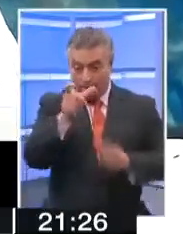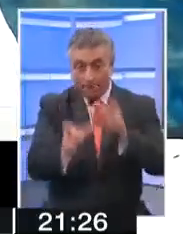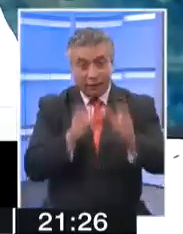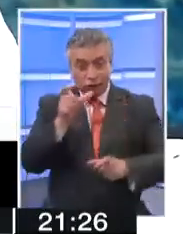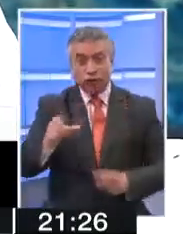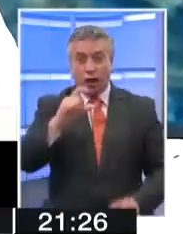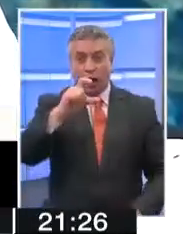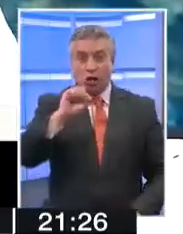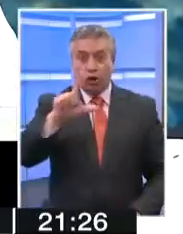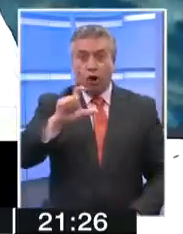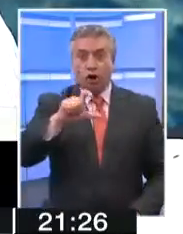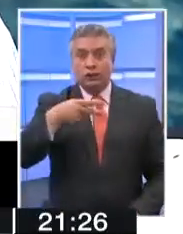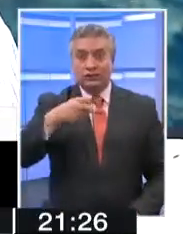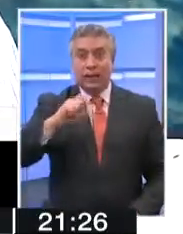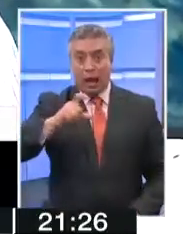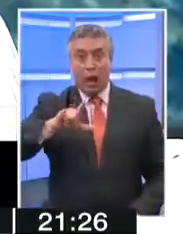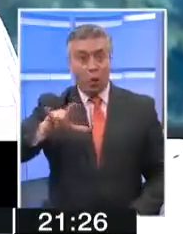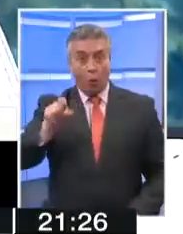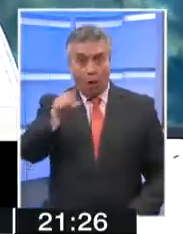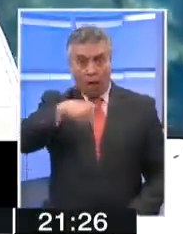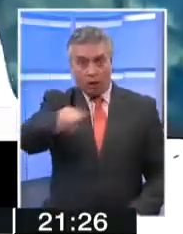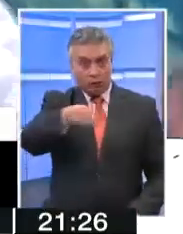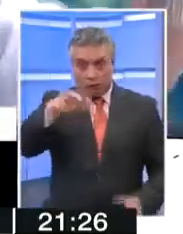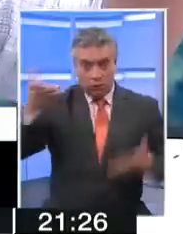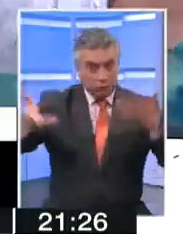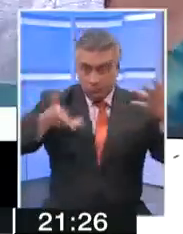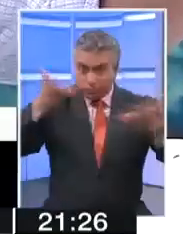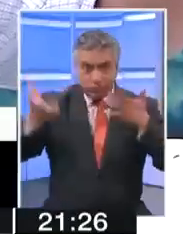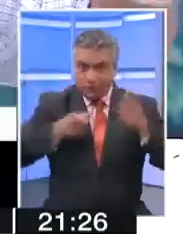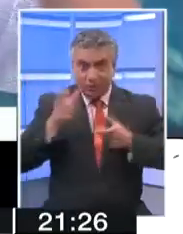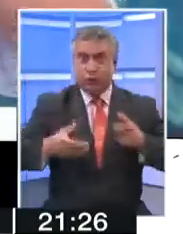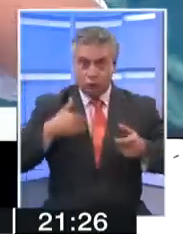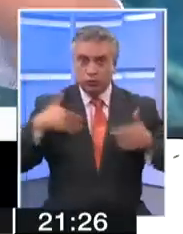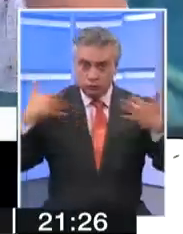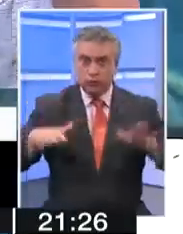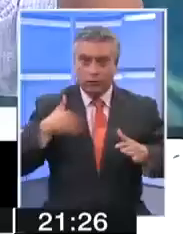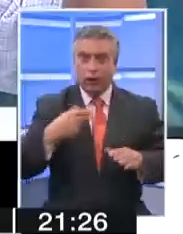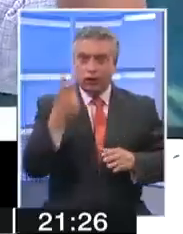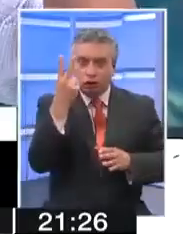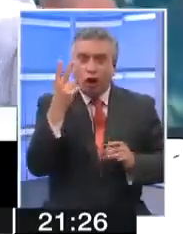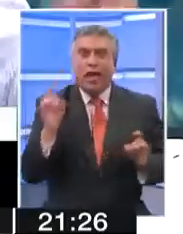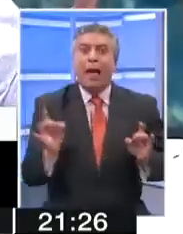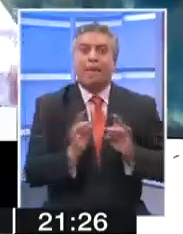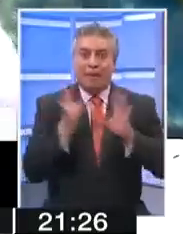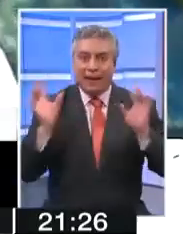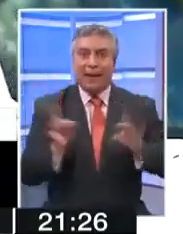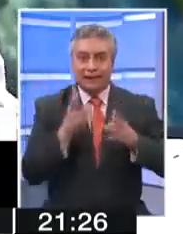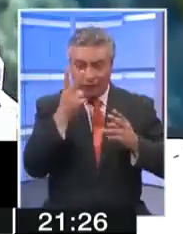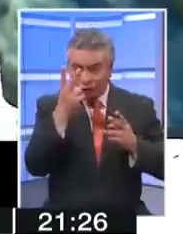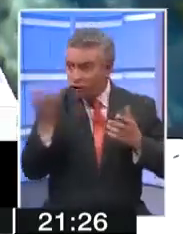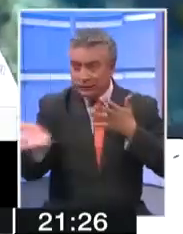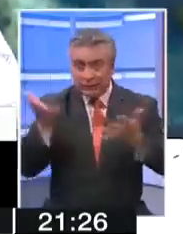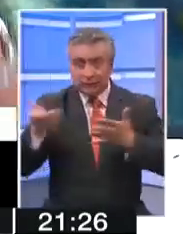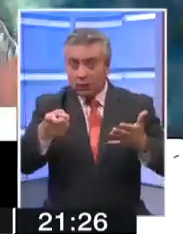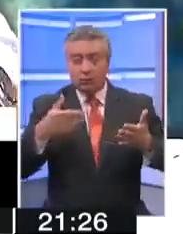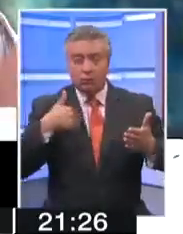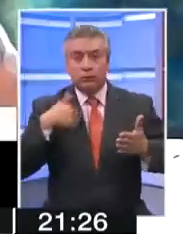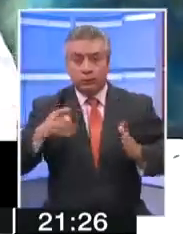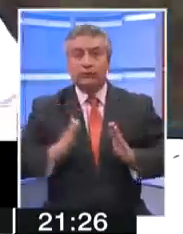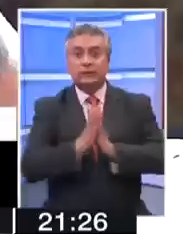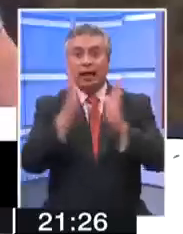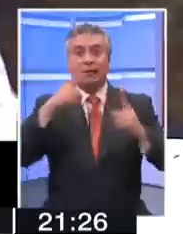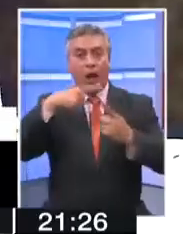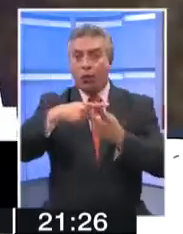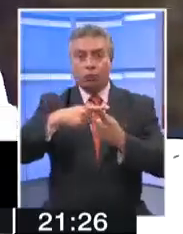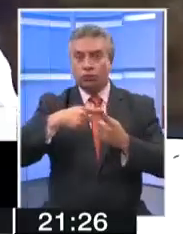quemando. Y eso es lo que nosotros tenemos que hacer. Nosotros venimos acá, yo vengo saliendo donde teníamos dos emergencias a la vez. Nosotros en Santa Cruz estamos conteniendo